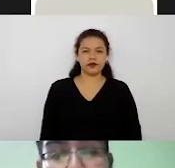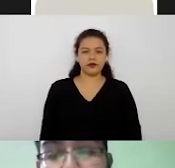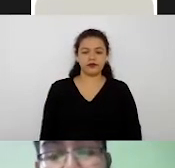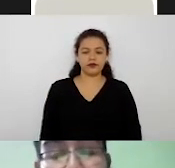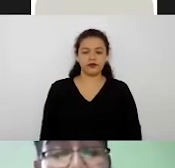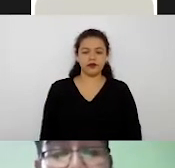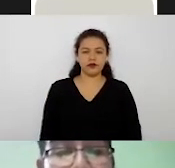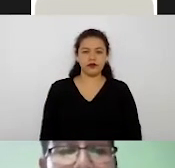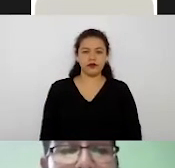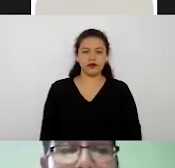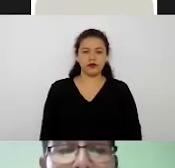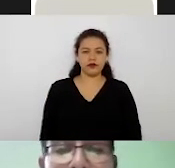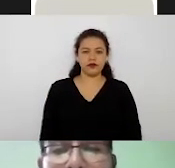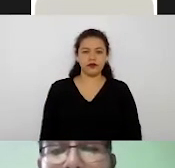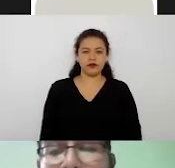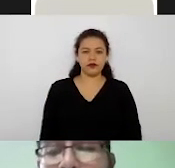no sé,